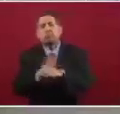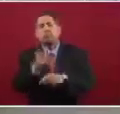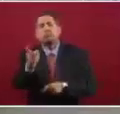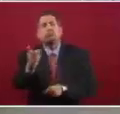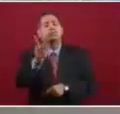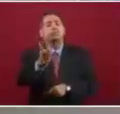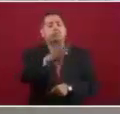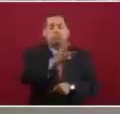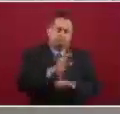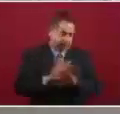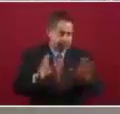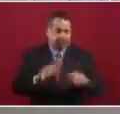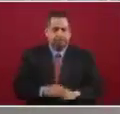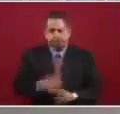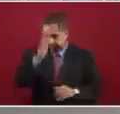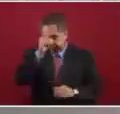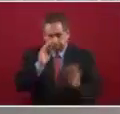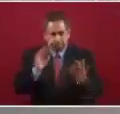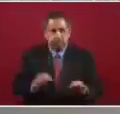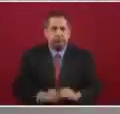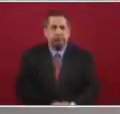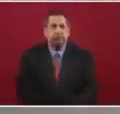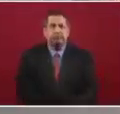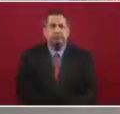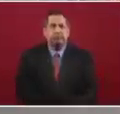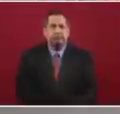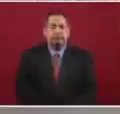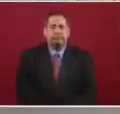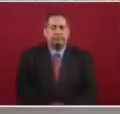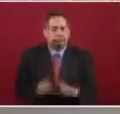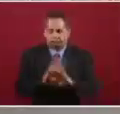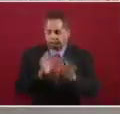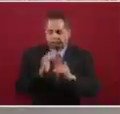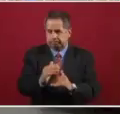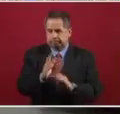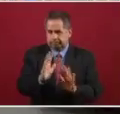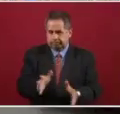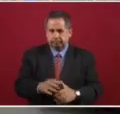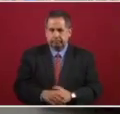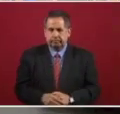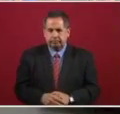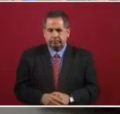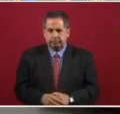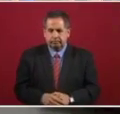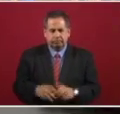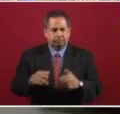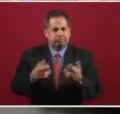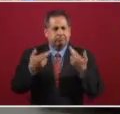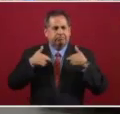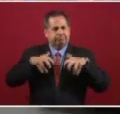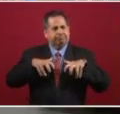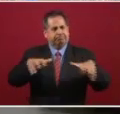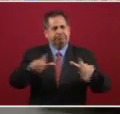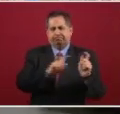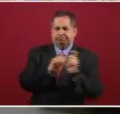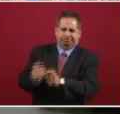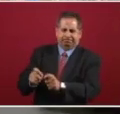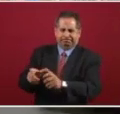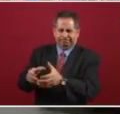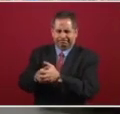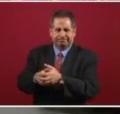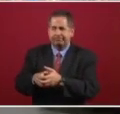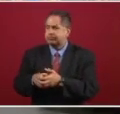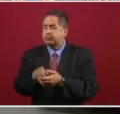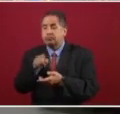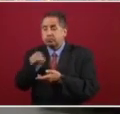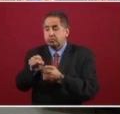allá. De acuerdo. Ahí quedó. Representen a todos. O sea, sí. Recojan.